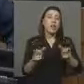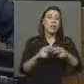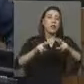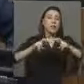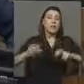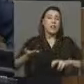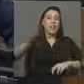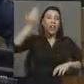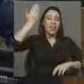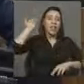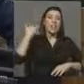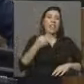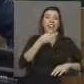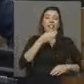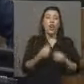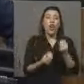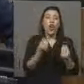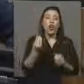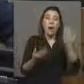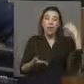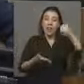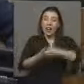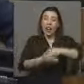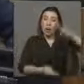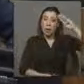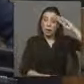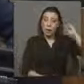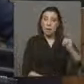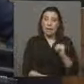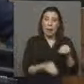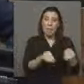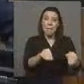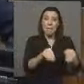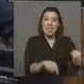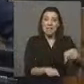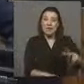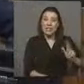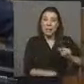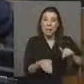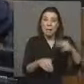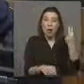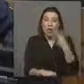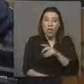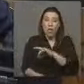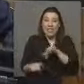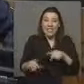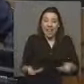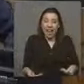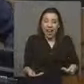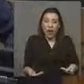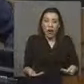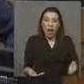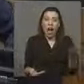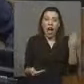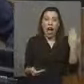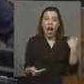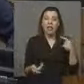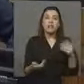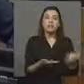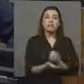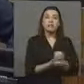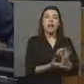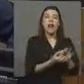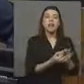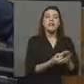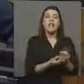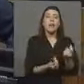del pasado que determinaron cómo en la dictadura estos mismos señores, los mismos dueños de Chile, se hicieron de los recursos de todos